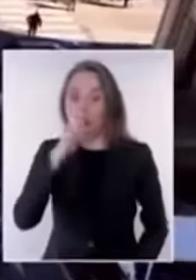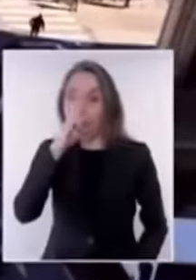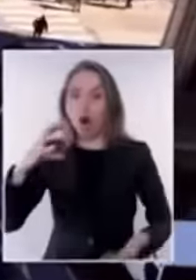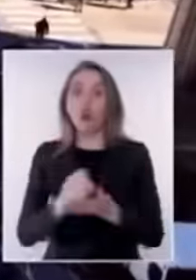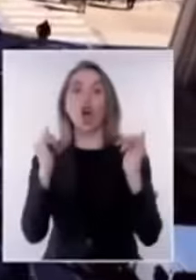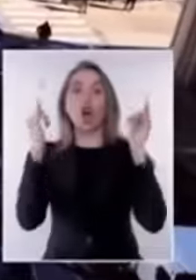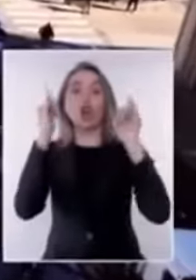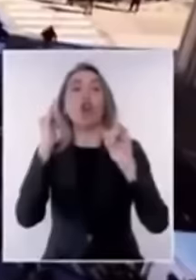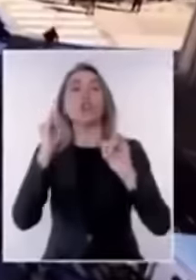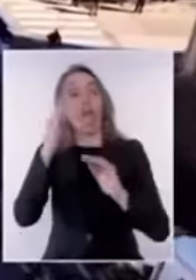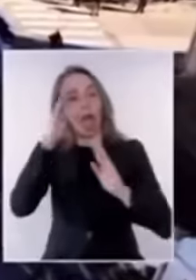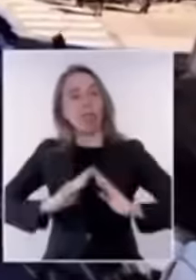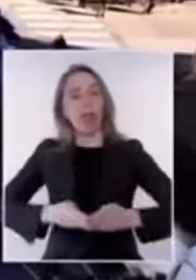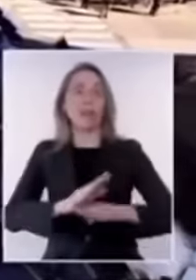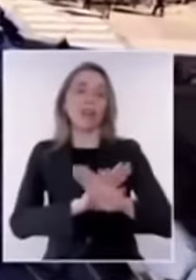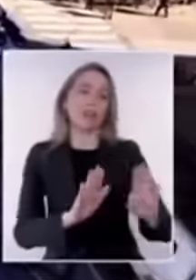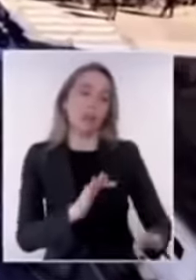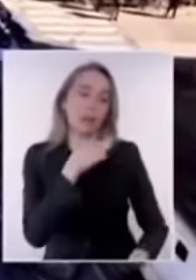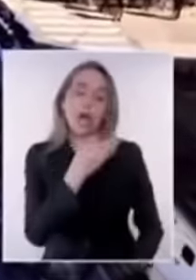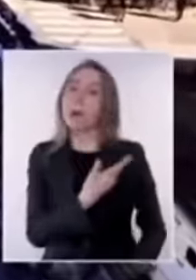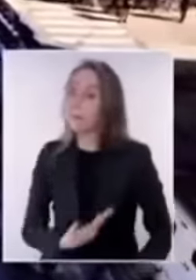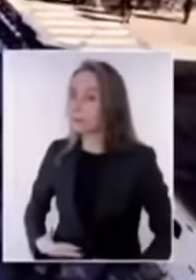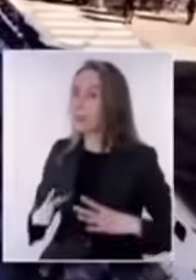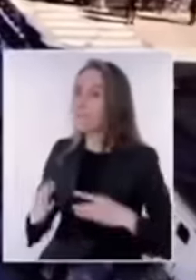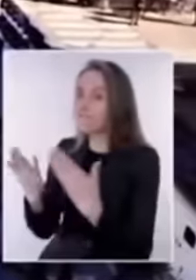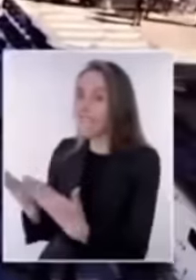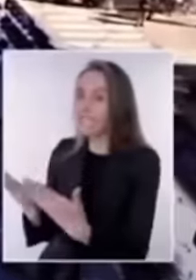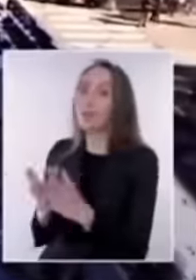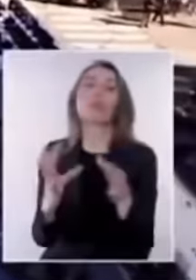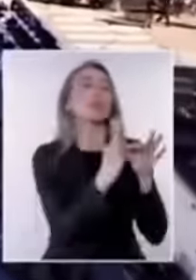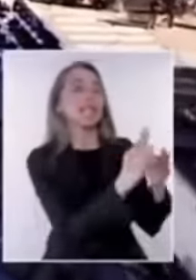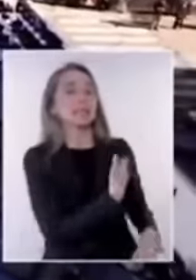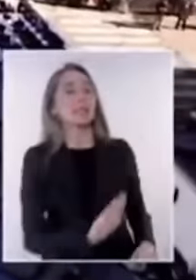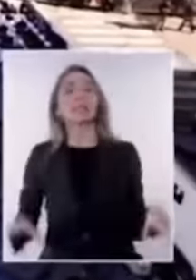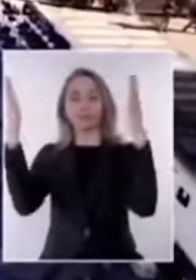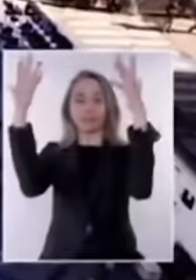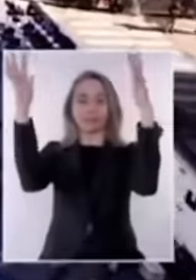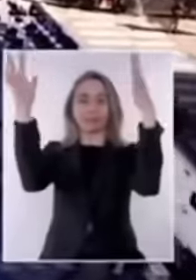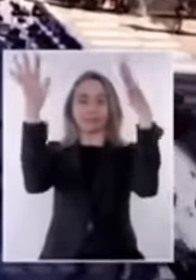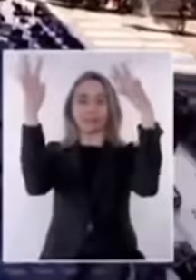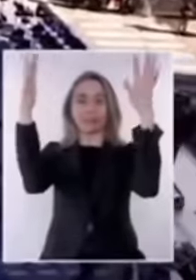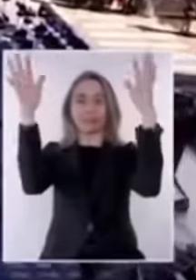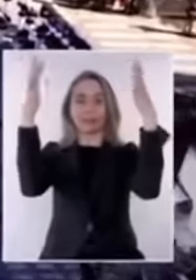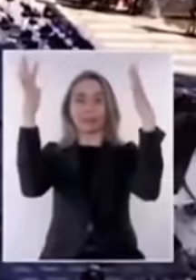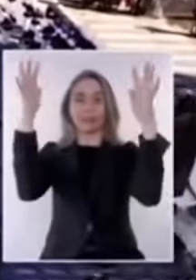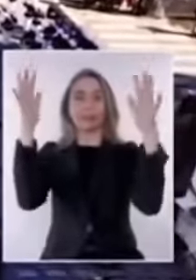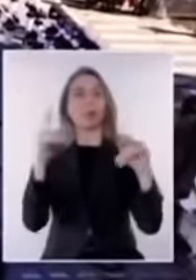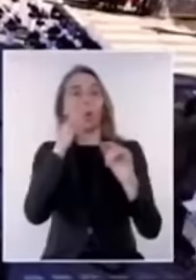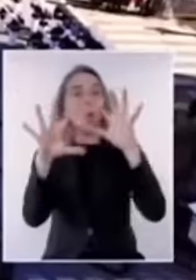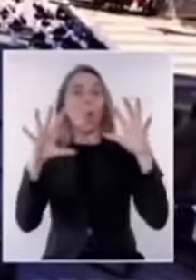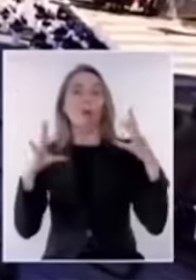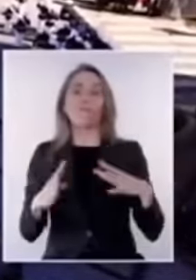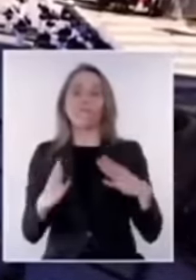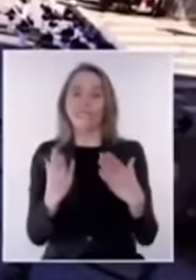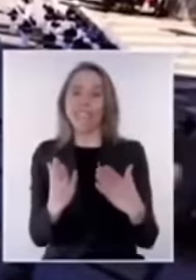las glorias navales finalizado. Cierre, impecable, felicitaciones. Muchas gracias, presidente. Bueno, muy buenas, muy buenas. Es verdad, sí